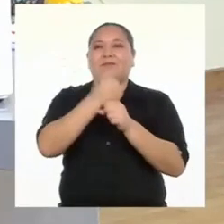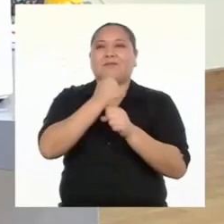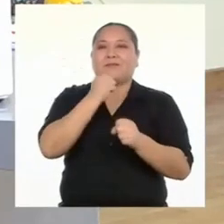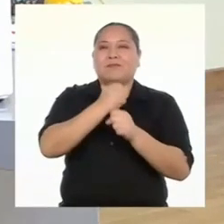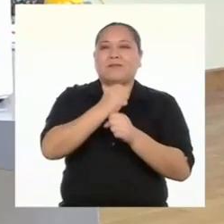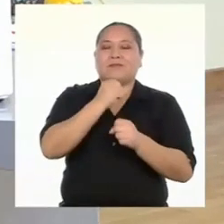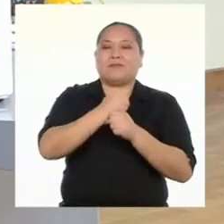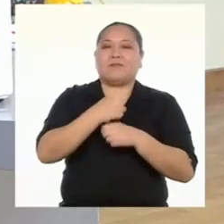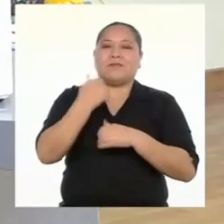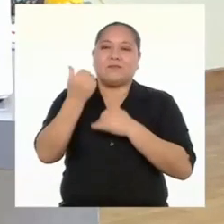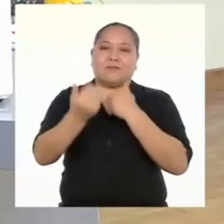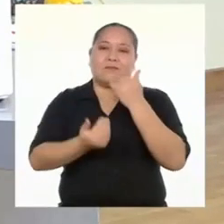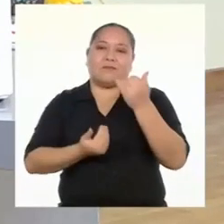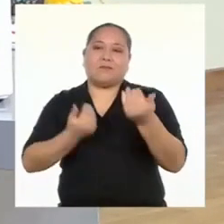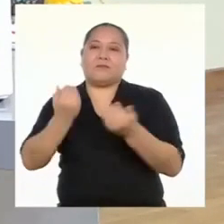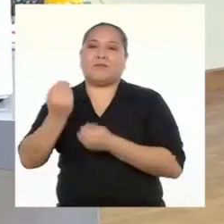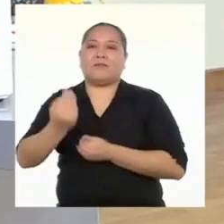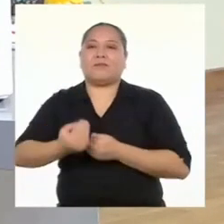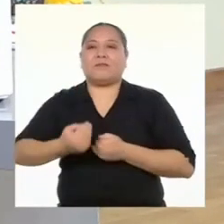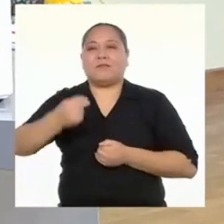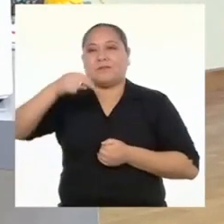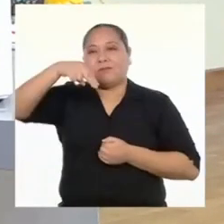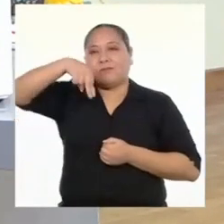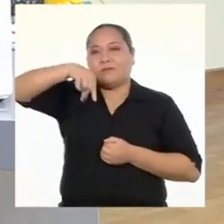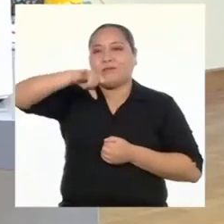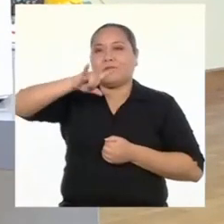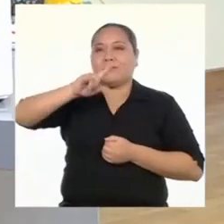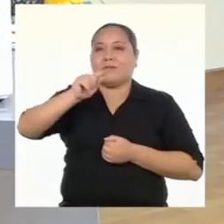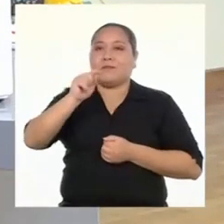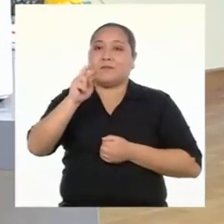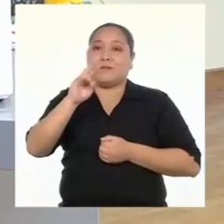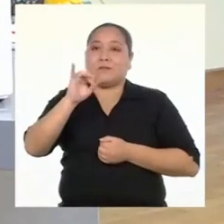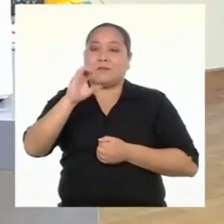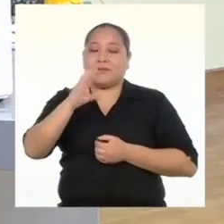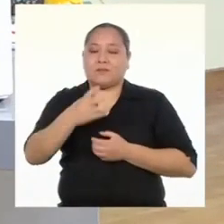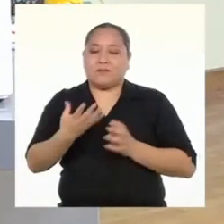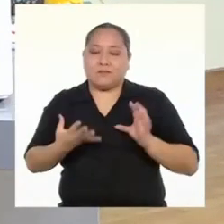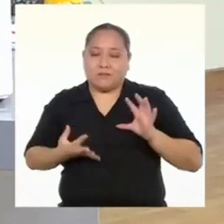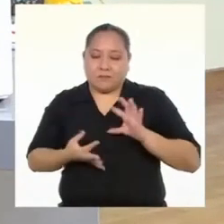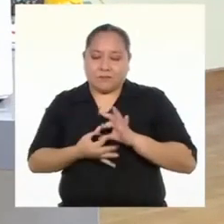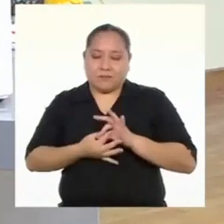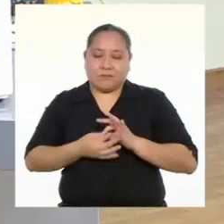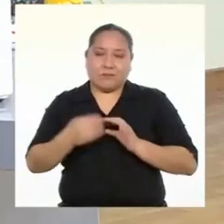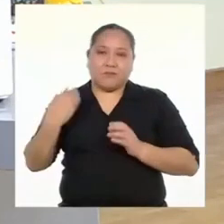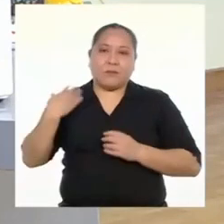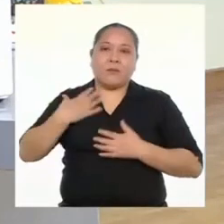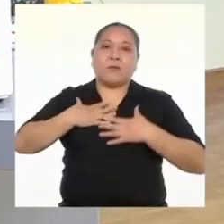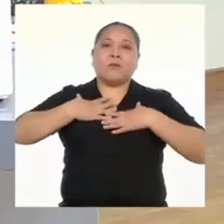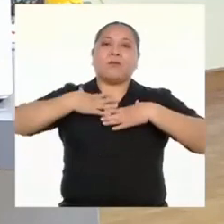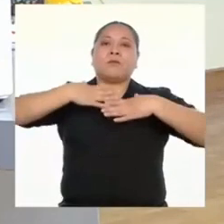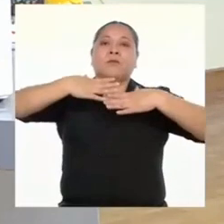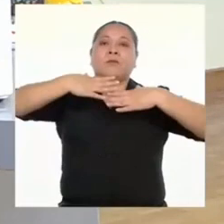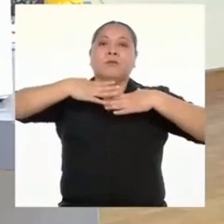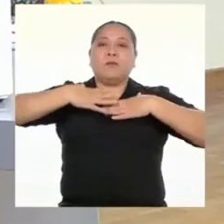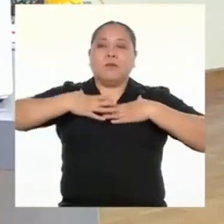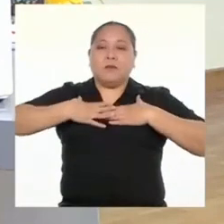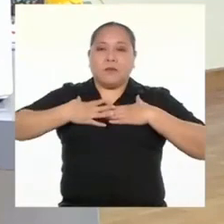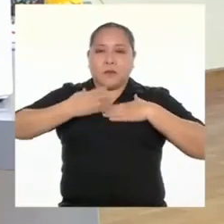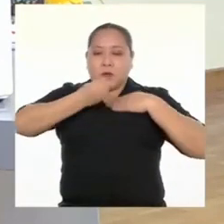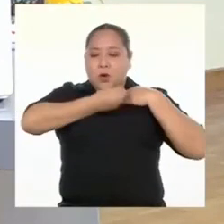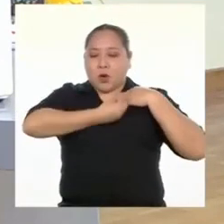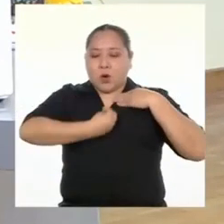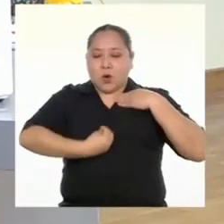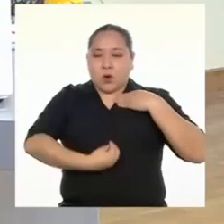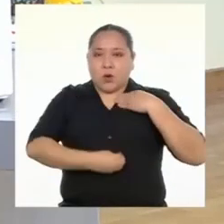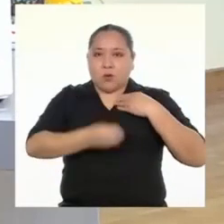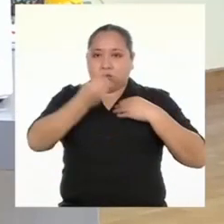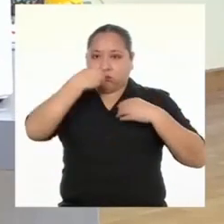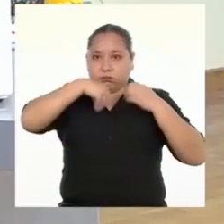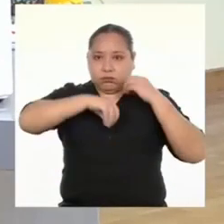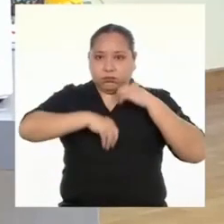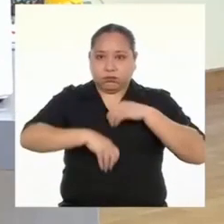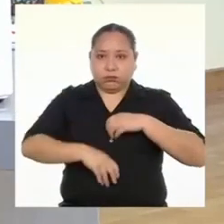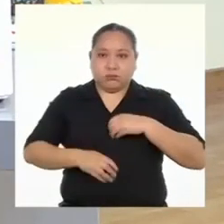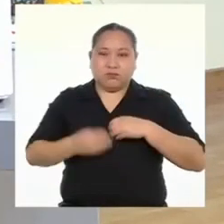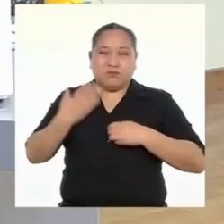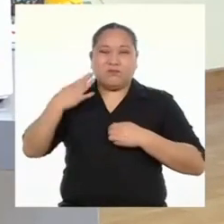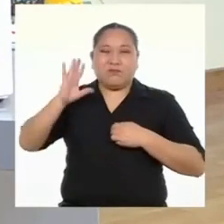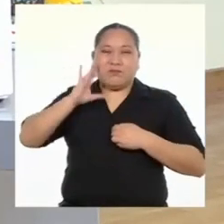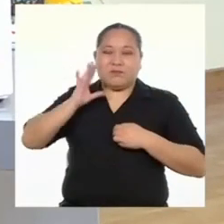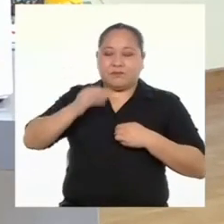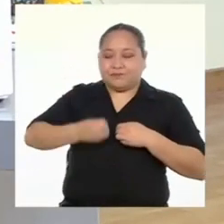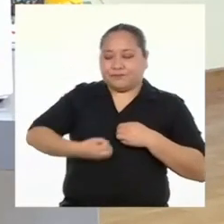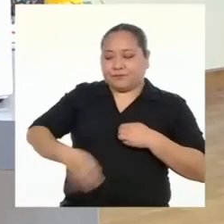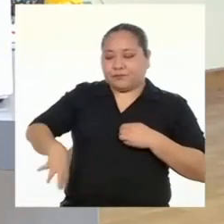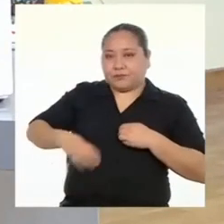el proceso de la nutrición en nuestro cuerpo, la relación de nuestro sistema digestivo, respiratorio, circulatorio y excretor, necesarios